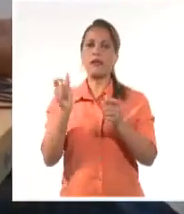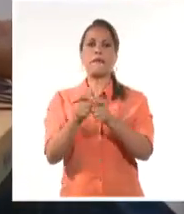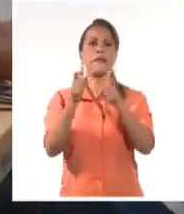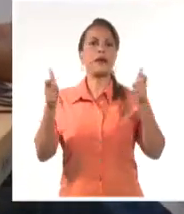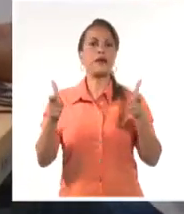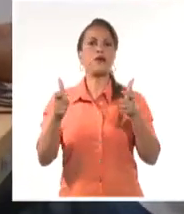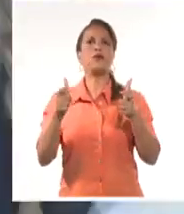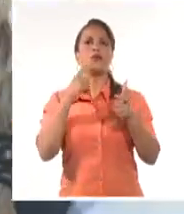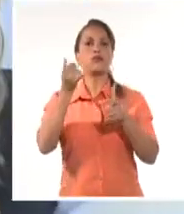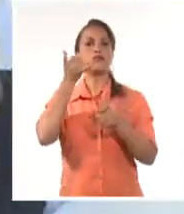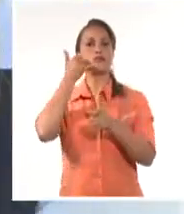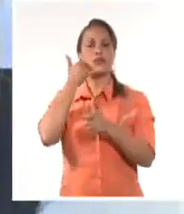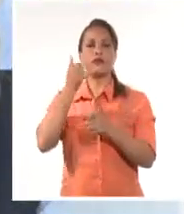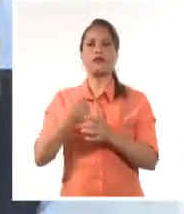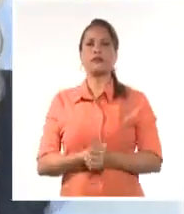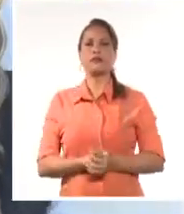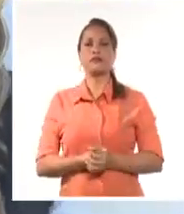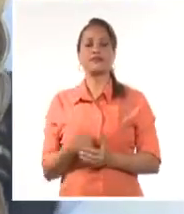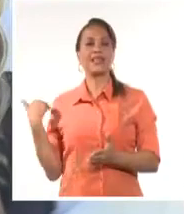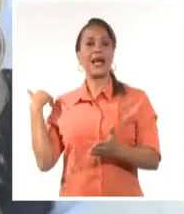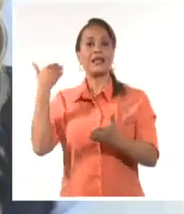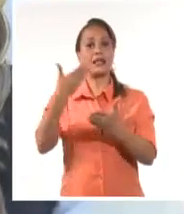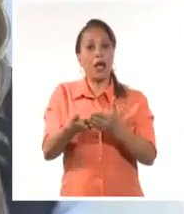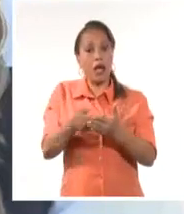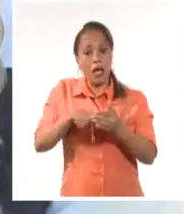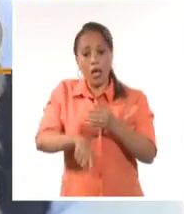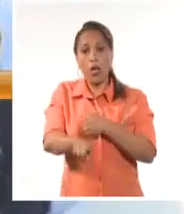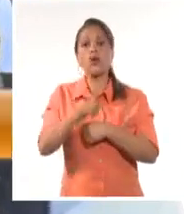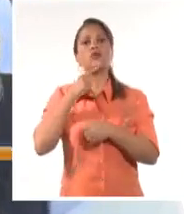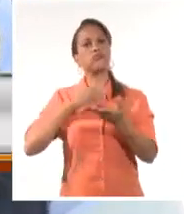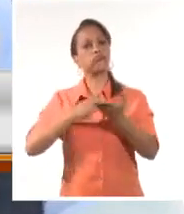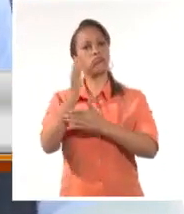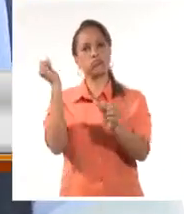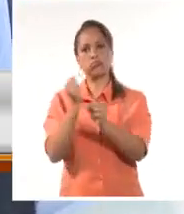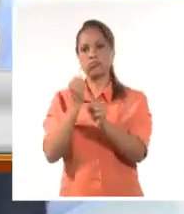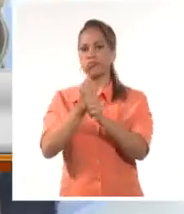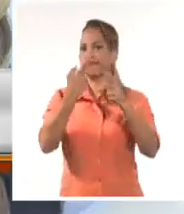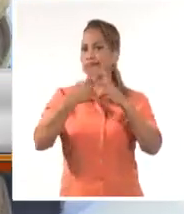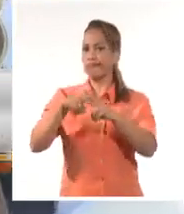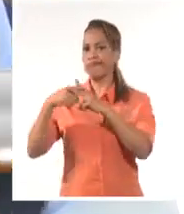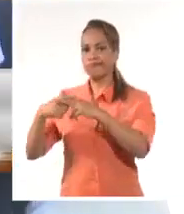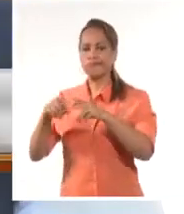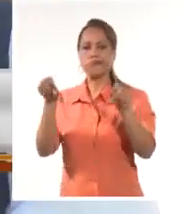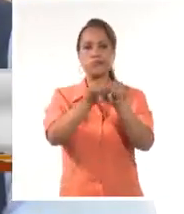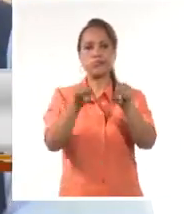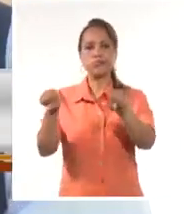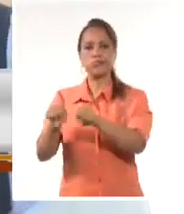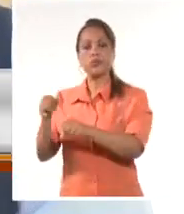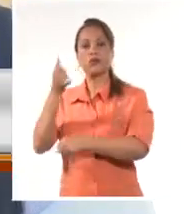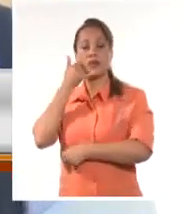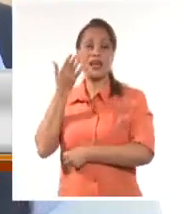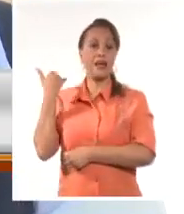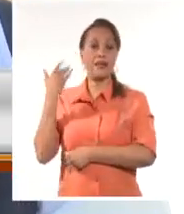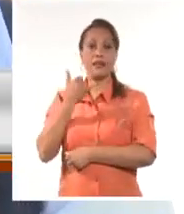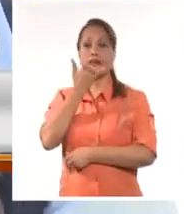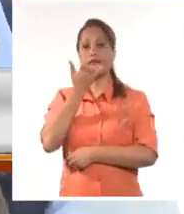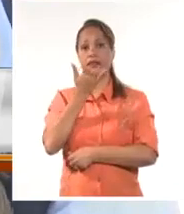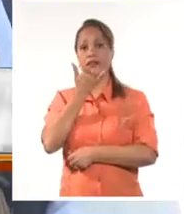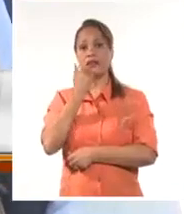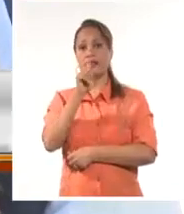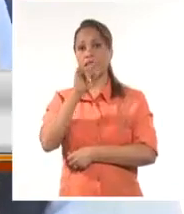de las prestaciones. Hasta el día de hoy se continúa trabajando para restablecer todos los servicios de las telecomunicaciones que fueron afectados el pasado 16